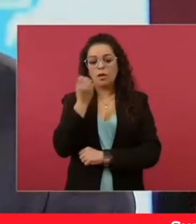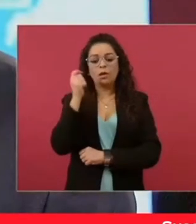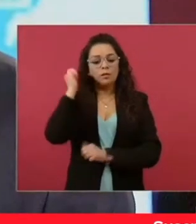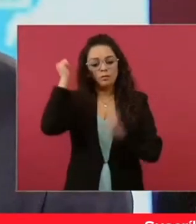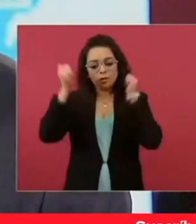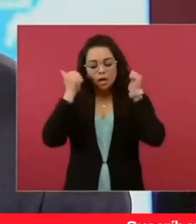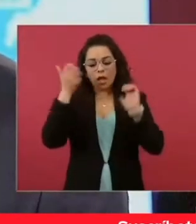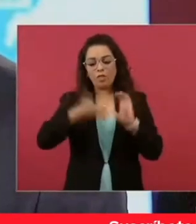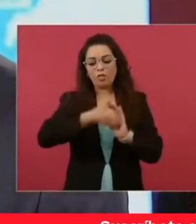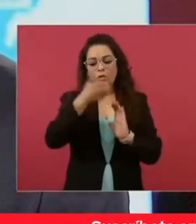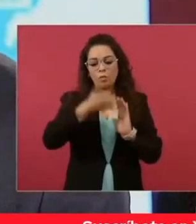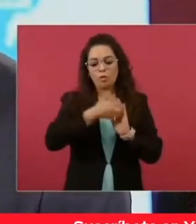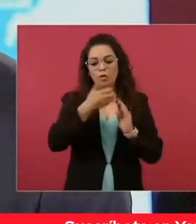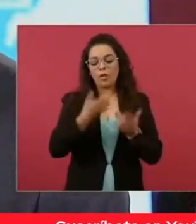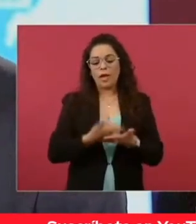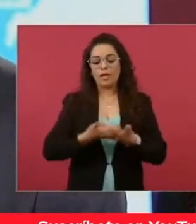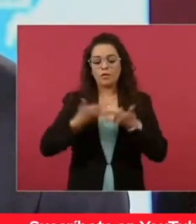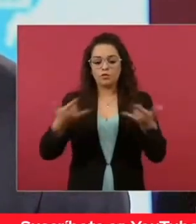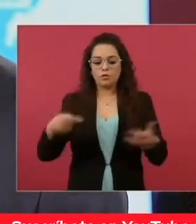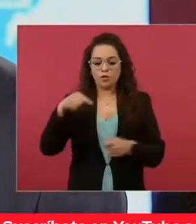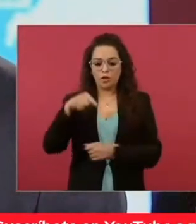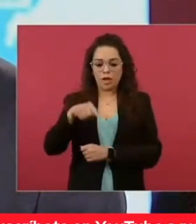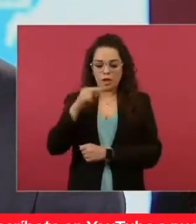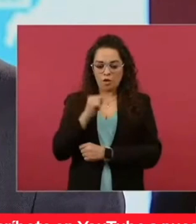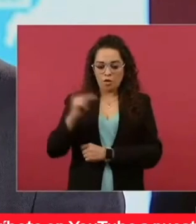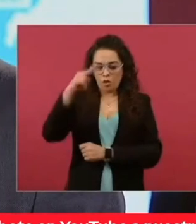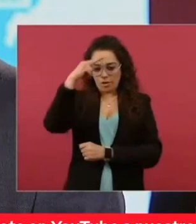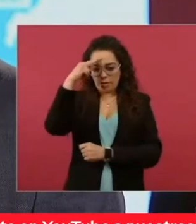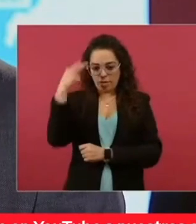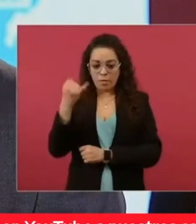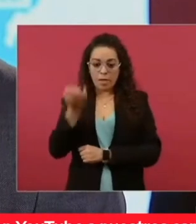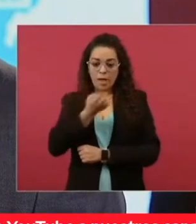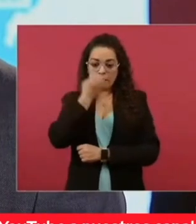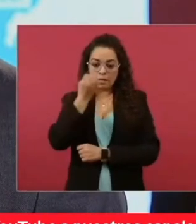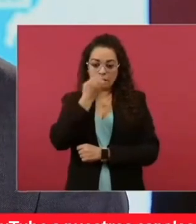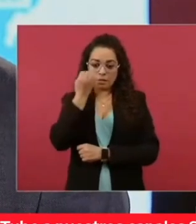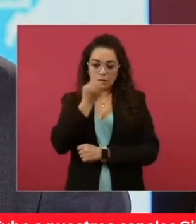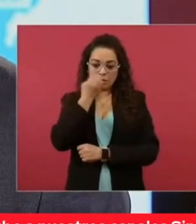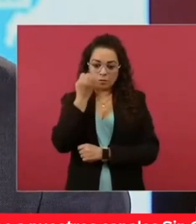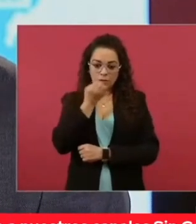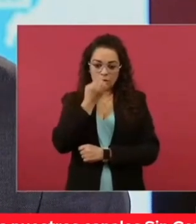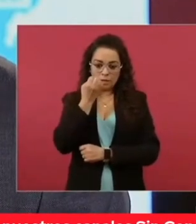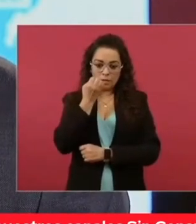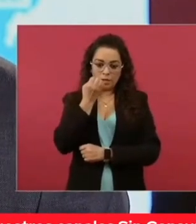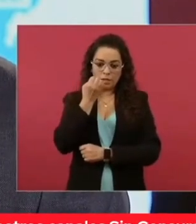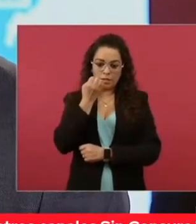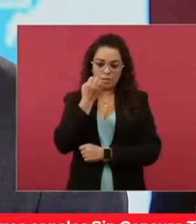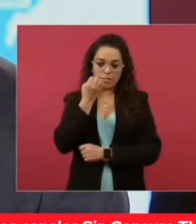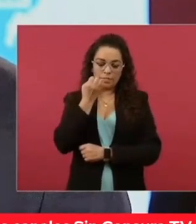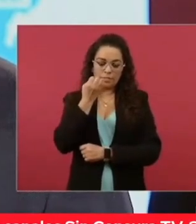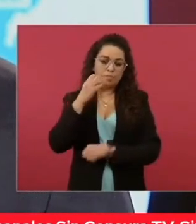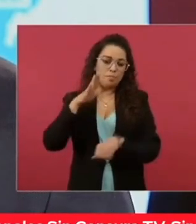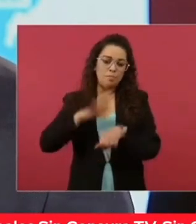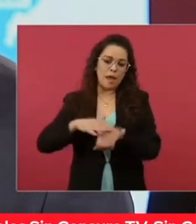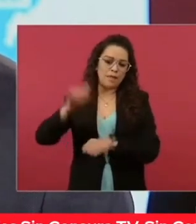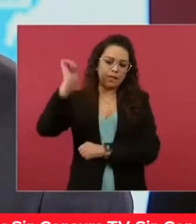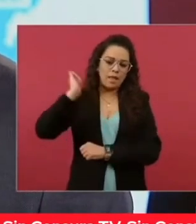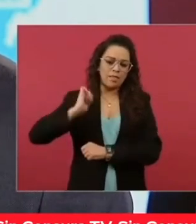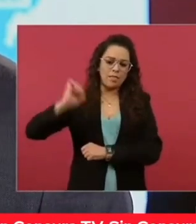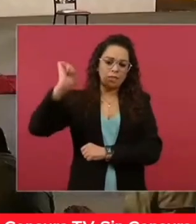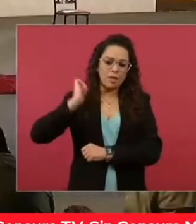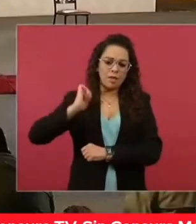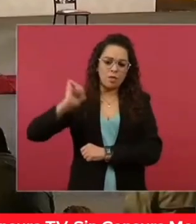y por supuesto de la Escuela Nacional de Antropología historia la más antigua Escuela